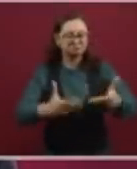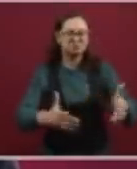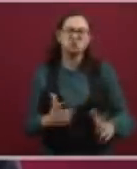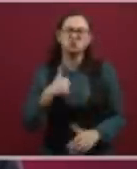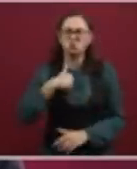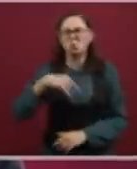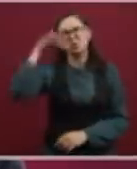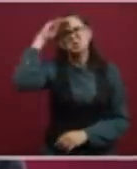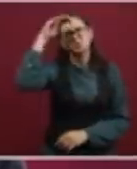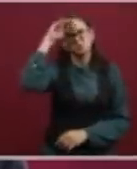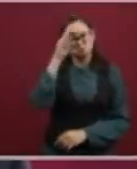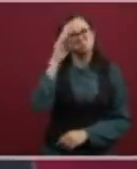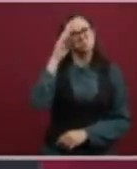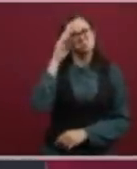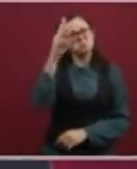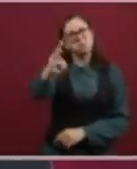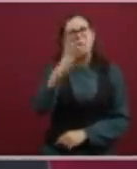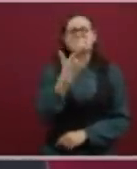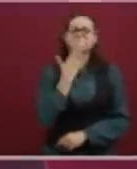bien.